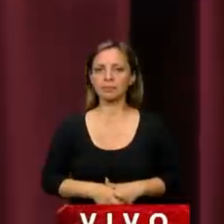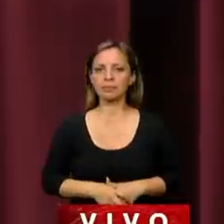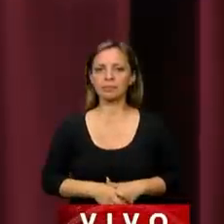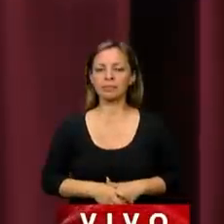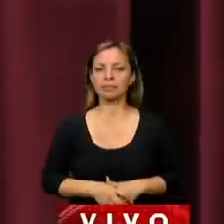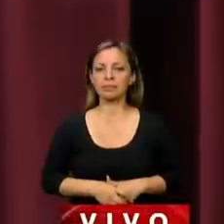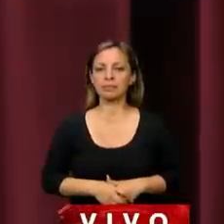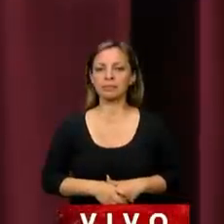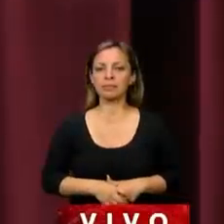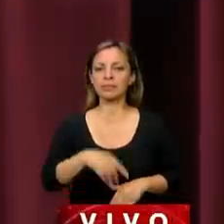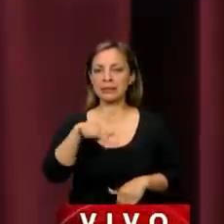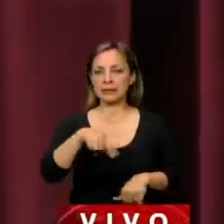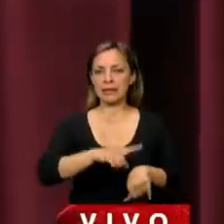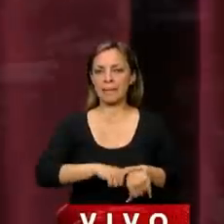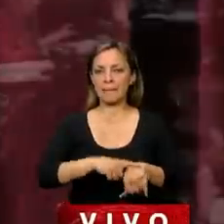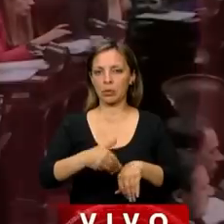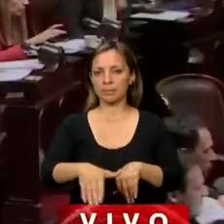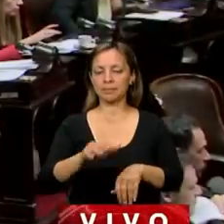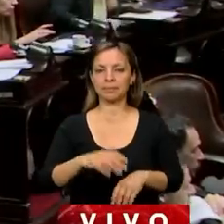de manera nominal, tiempo.